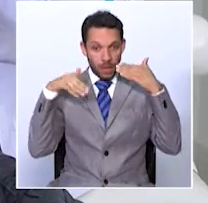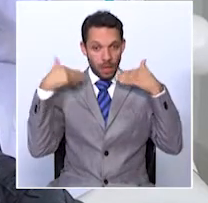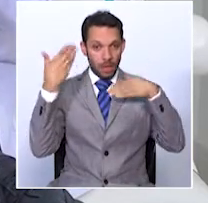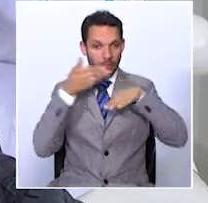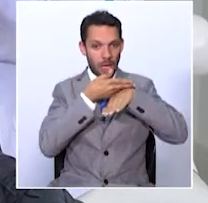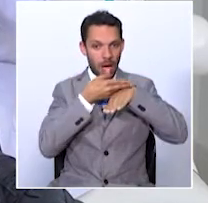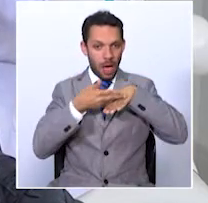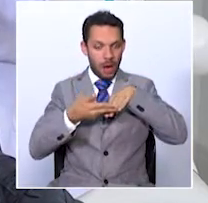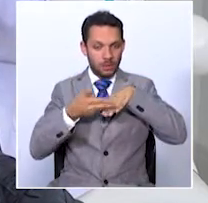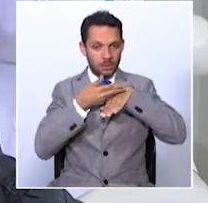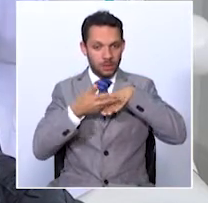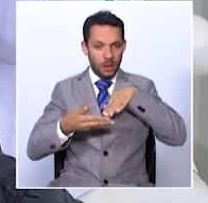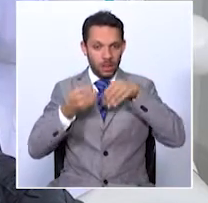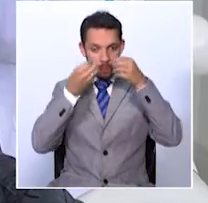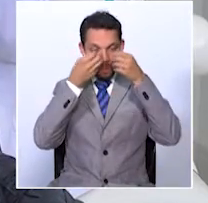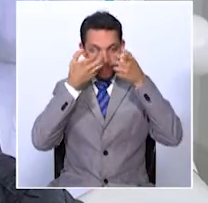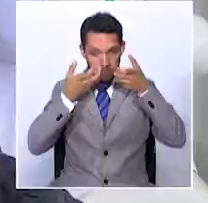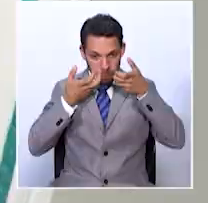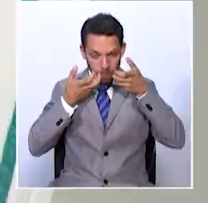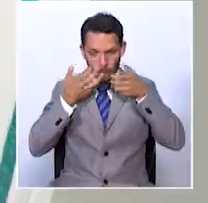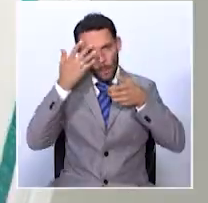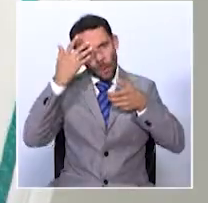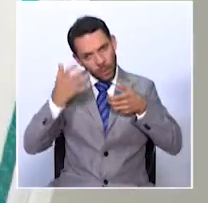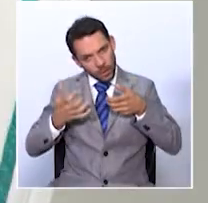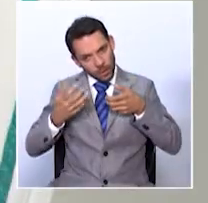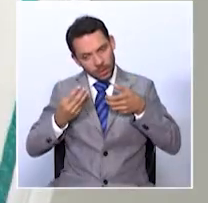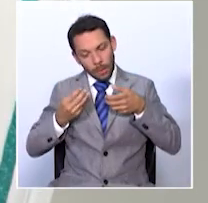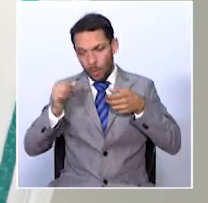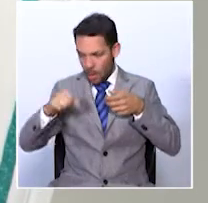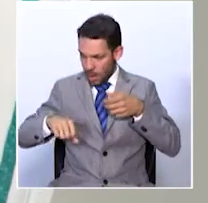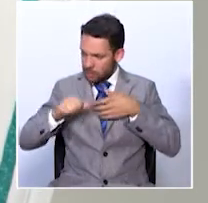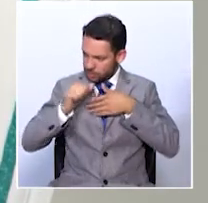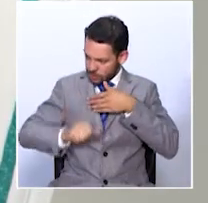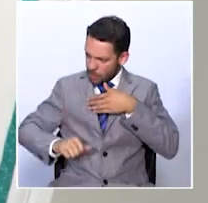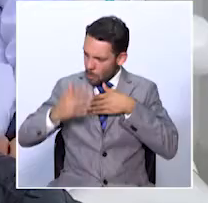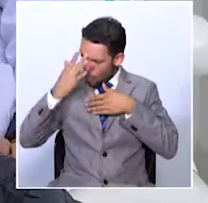les ve esa bolsa es ¿qué? ¿Se puede retirar? Sí.